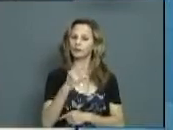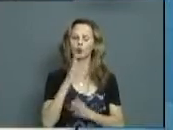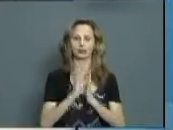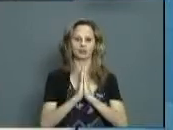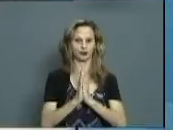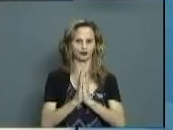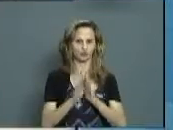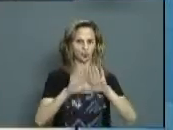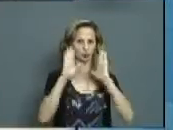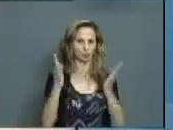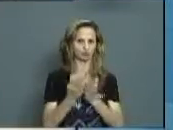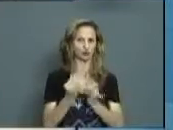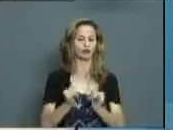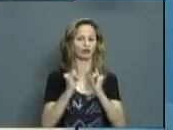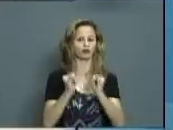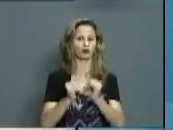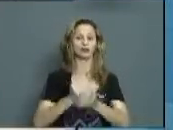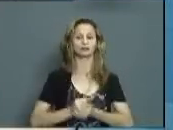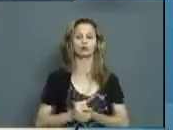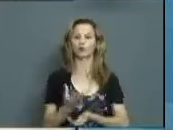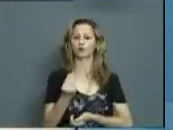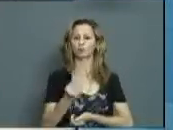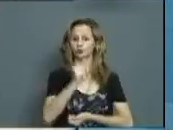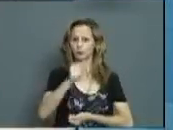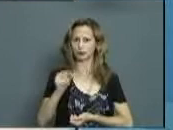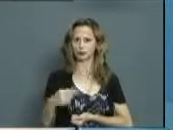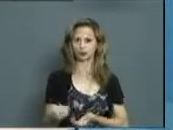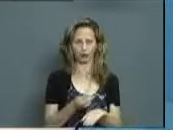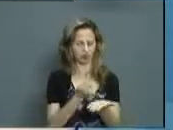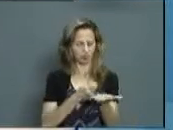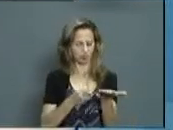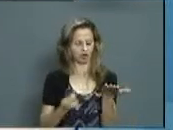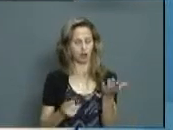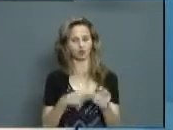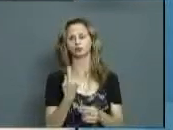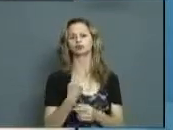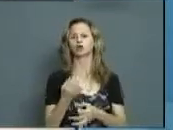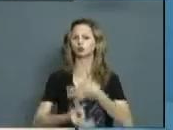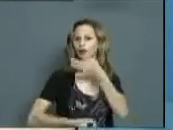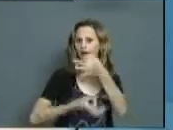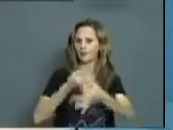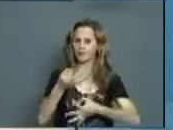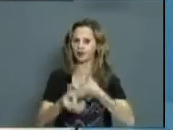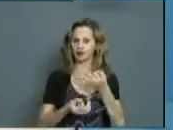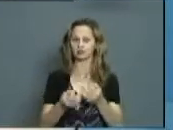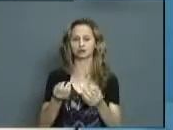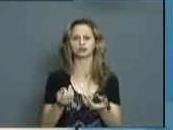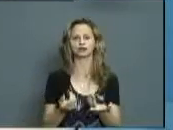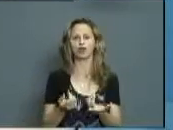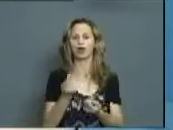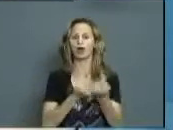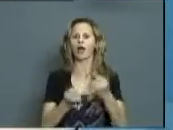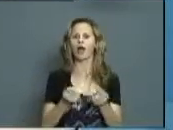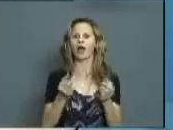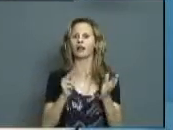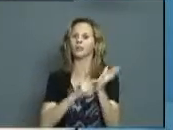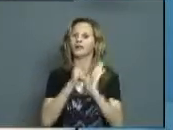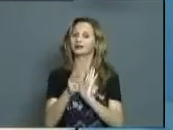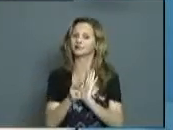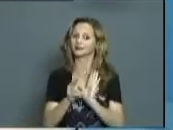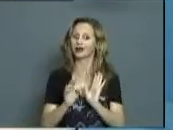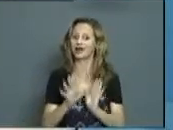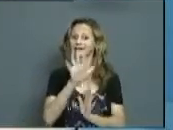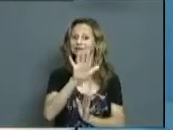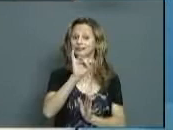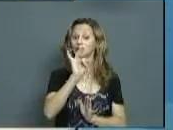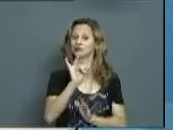vacunación. Sé que muchas personas me están escribiendo. Vamos a tratar de dar acuse de recibo a la mayor cantidad de mensajes. Solamente tenemos